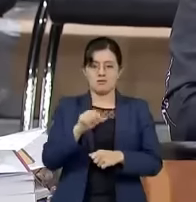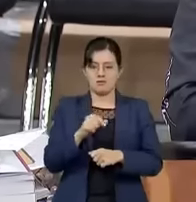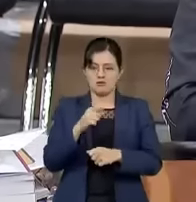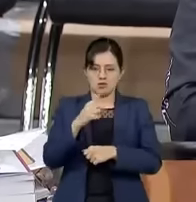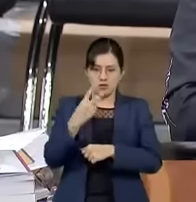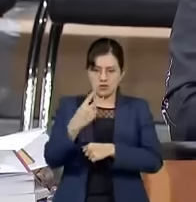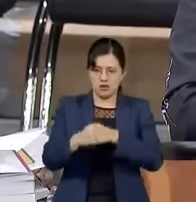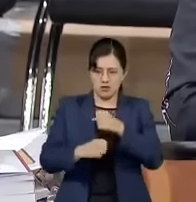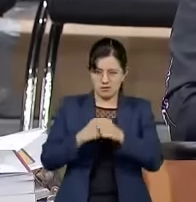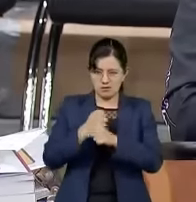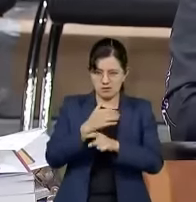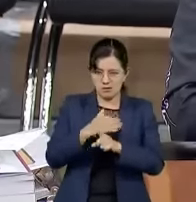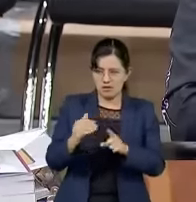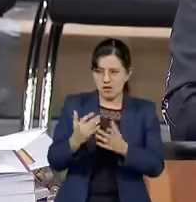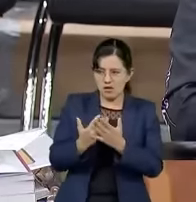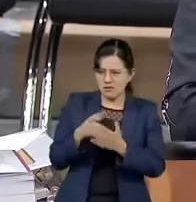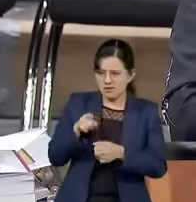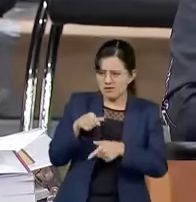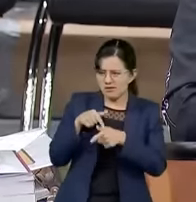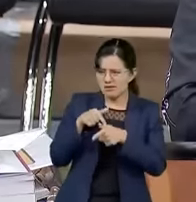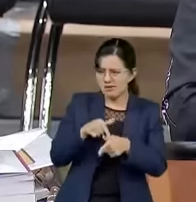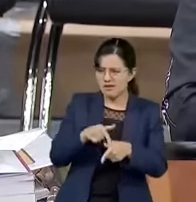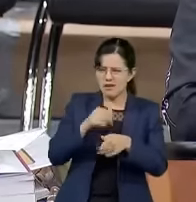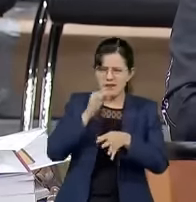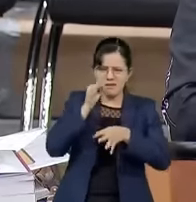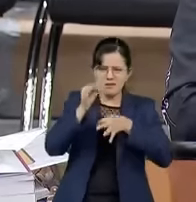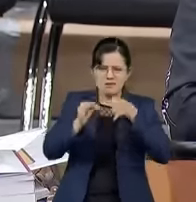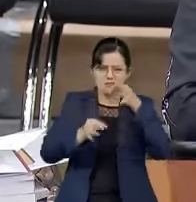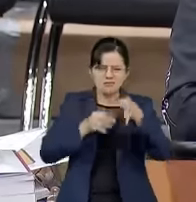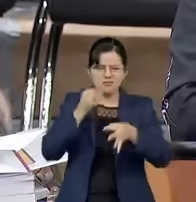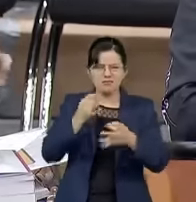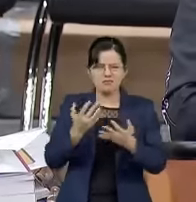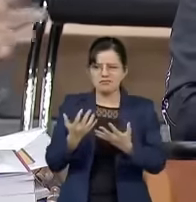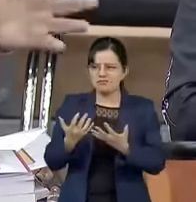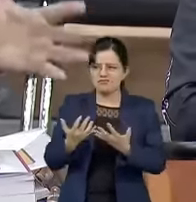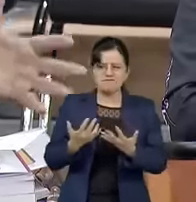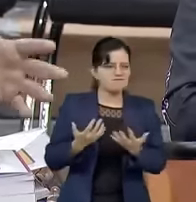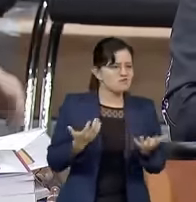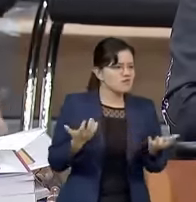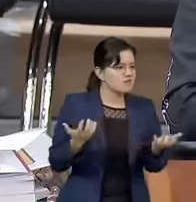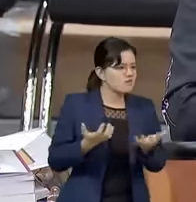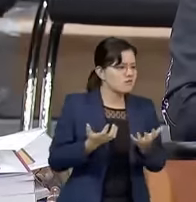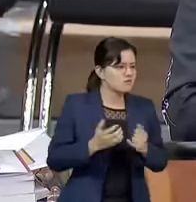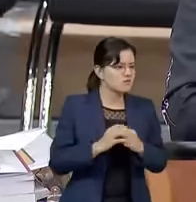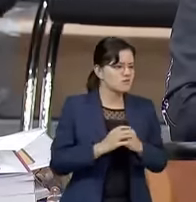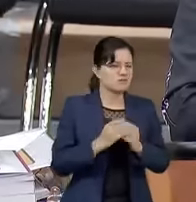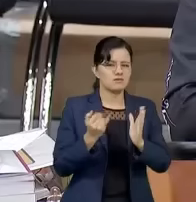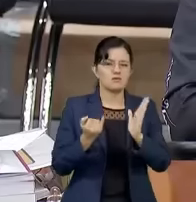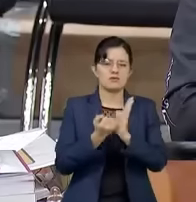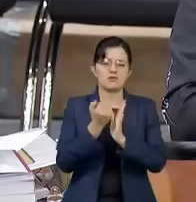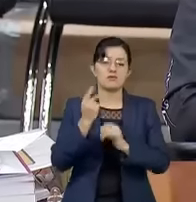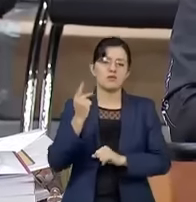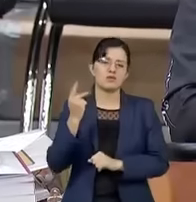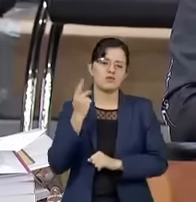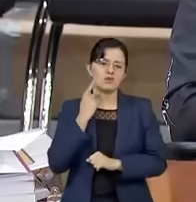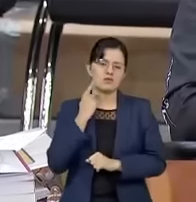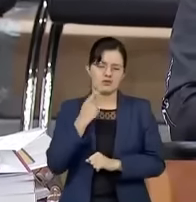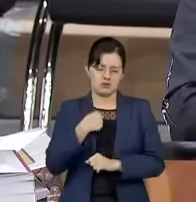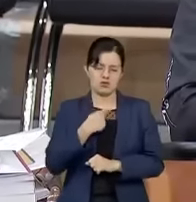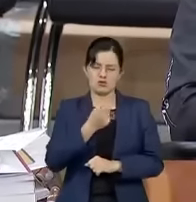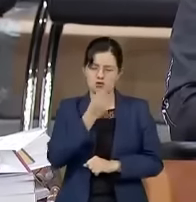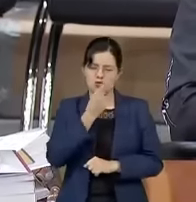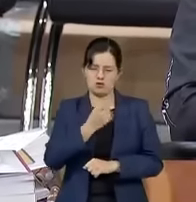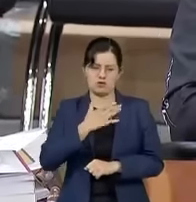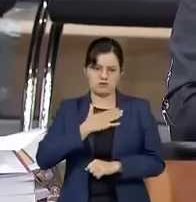asunto Pues de de una decisión política que decirlo lo estoy diciendo a título